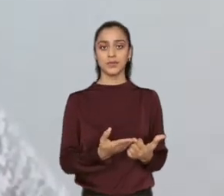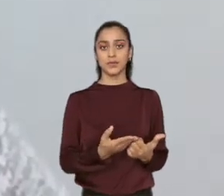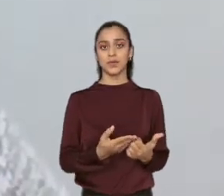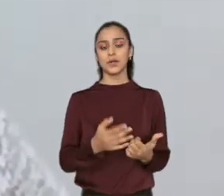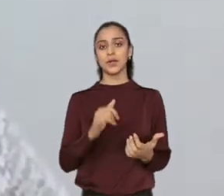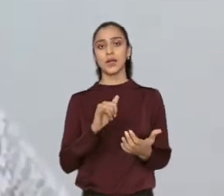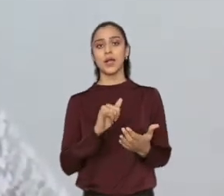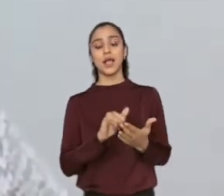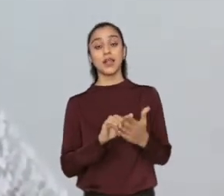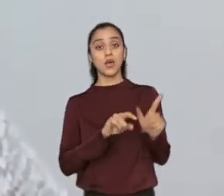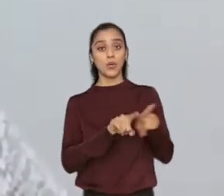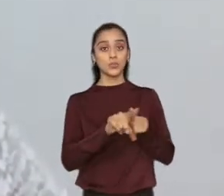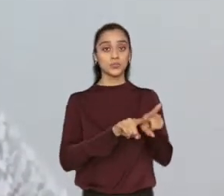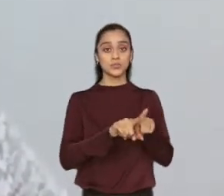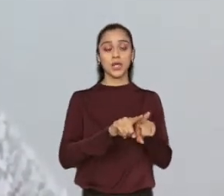en el concurso Miró.